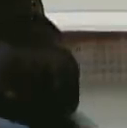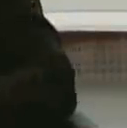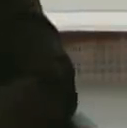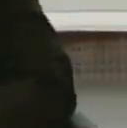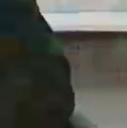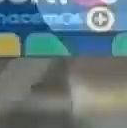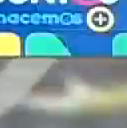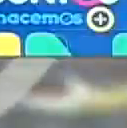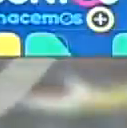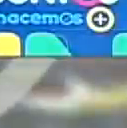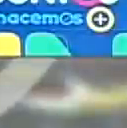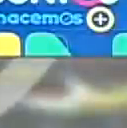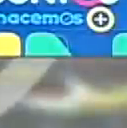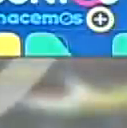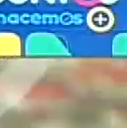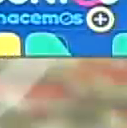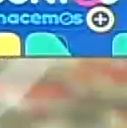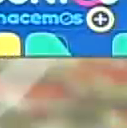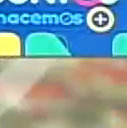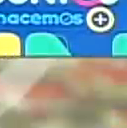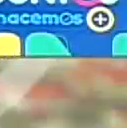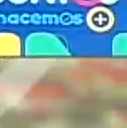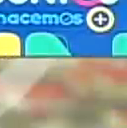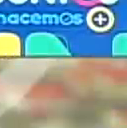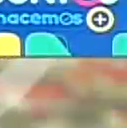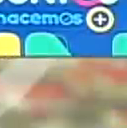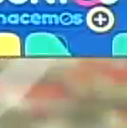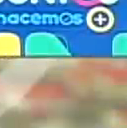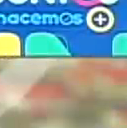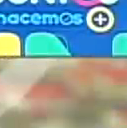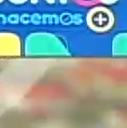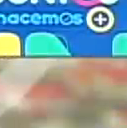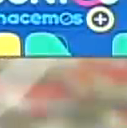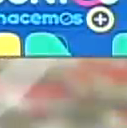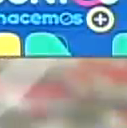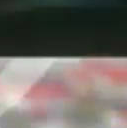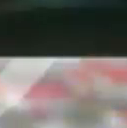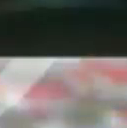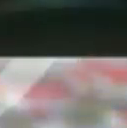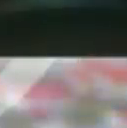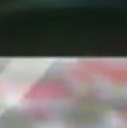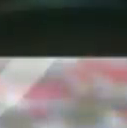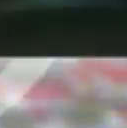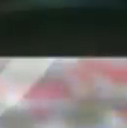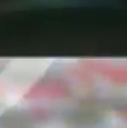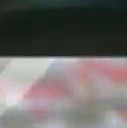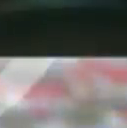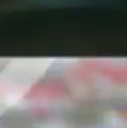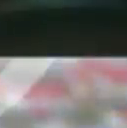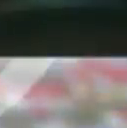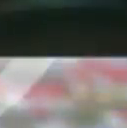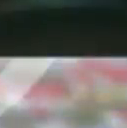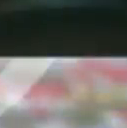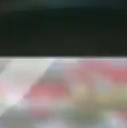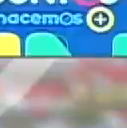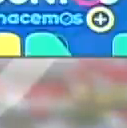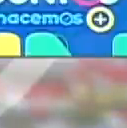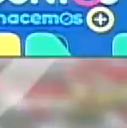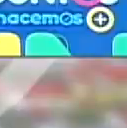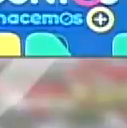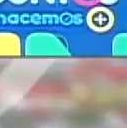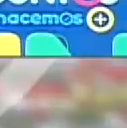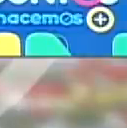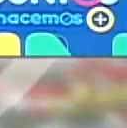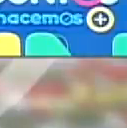minuto. Última hora. Minuto. Boris minuto. Castellano.